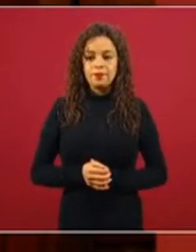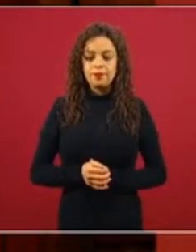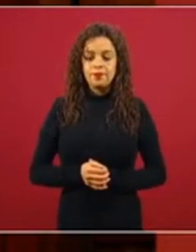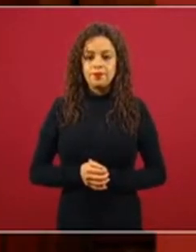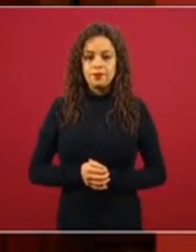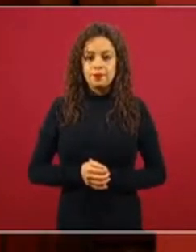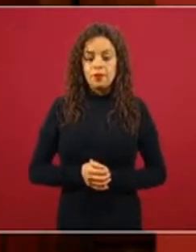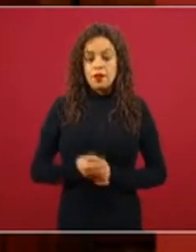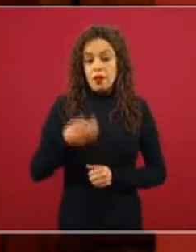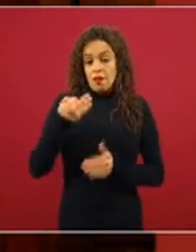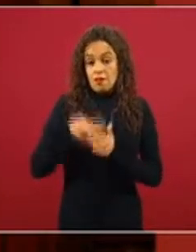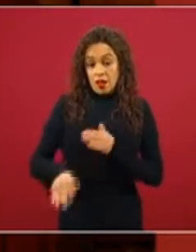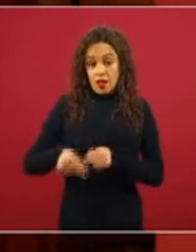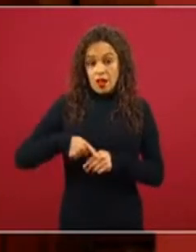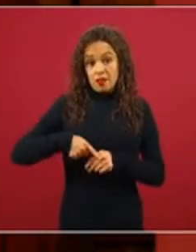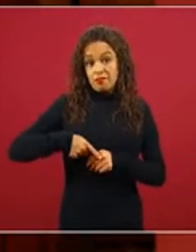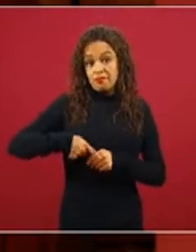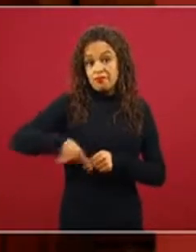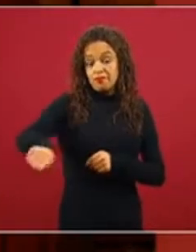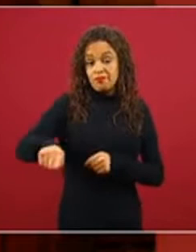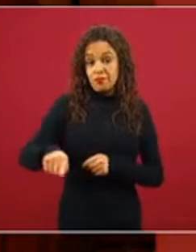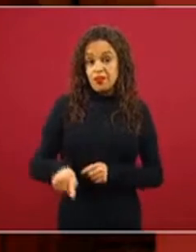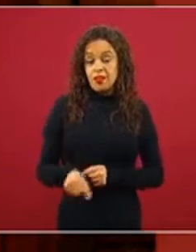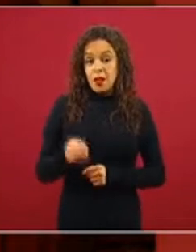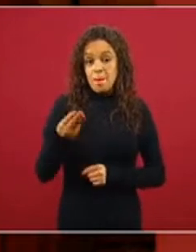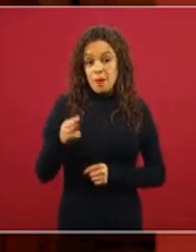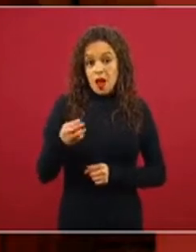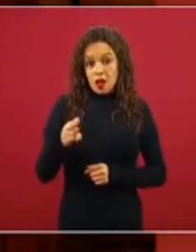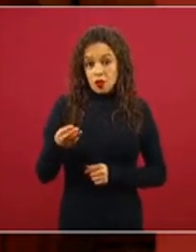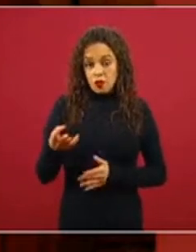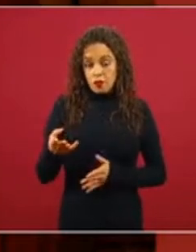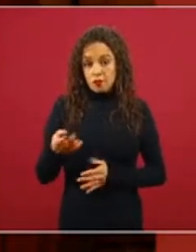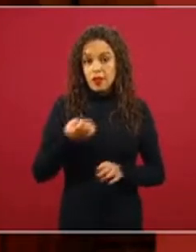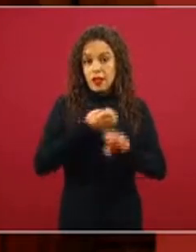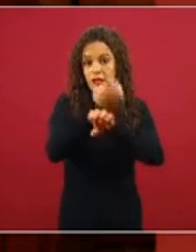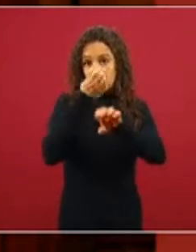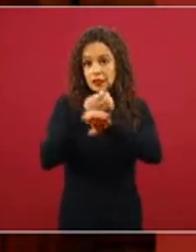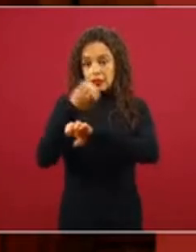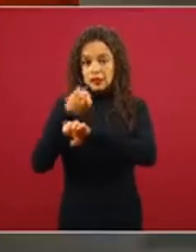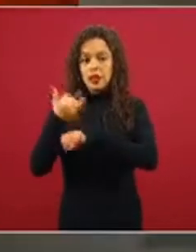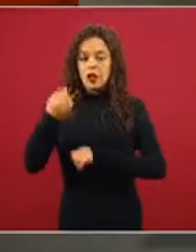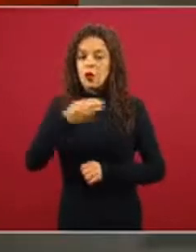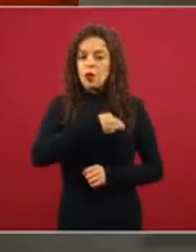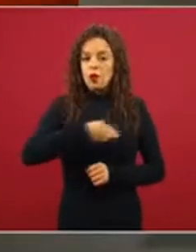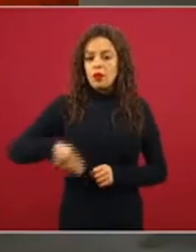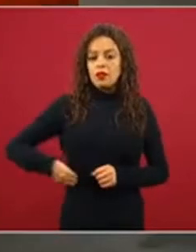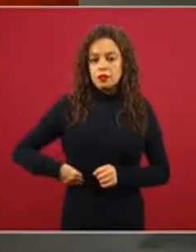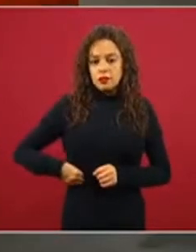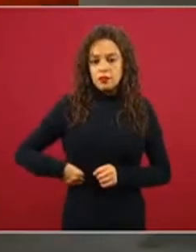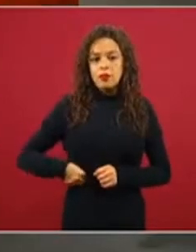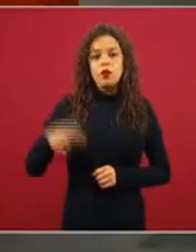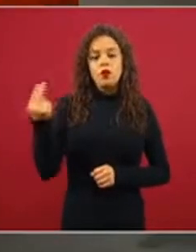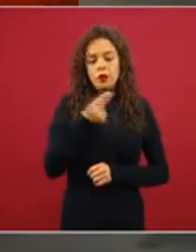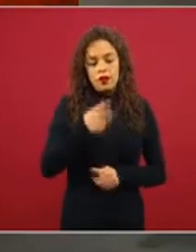mes de mayo, en la gran mayoría de municipios y entidades federativas, de mantener las actividades de esta